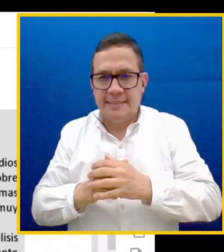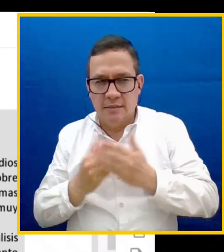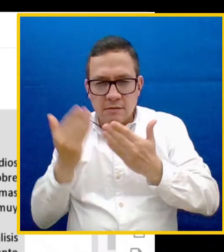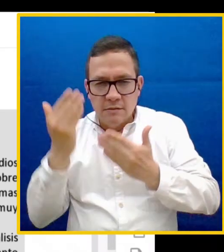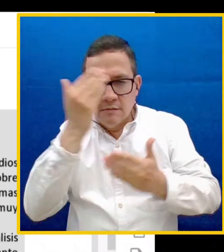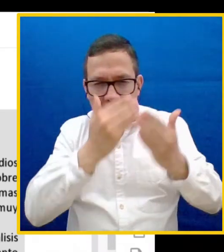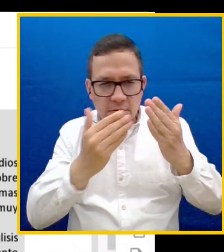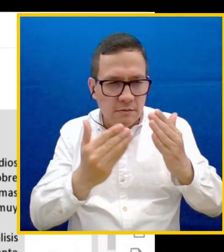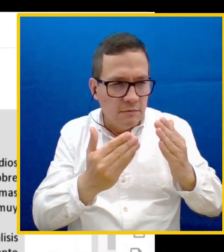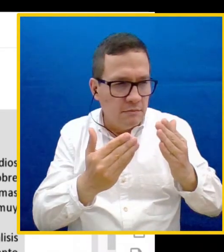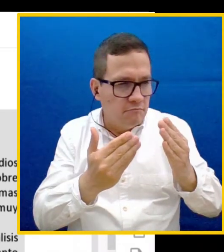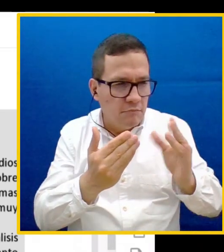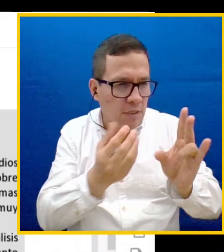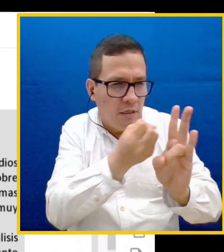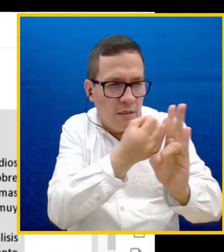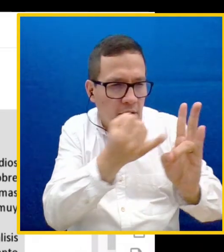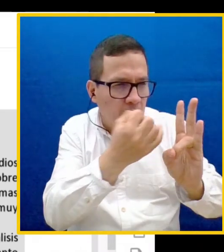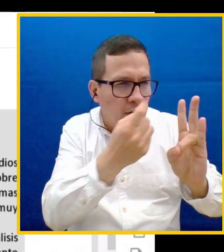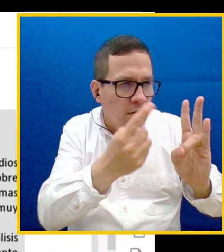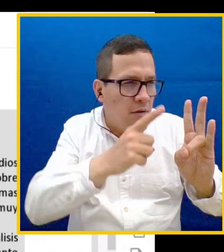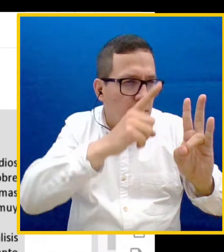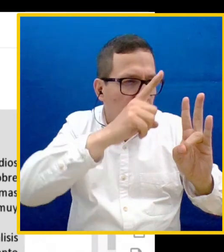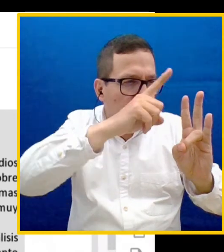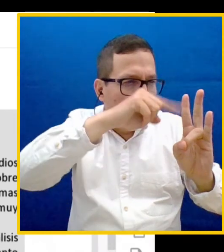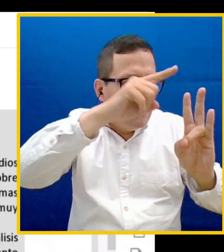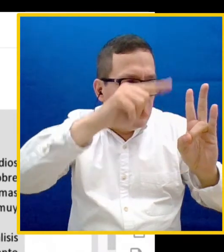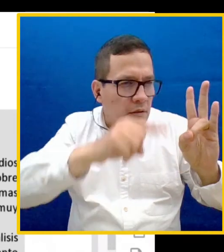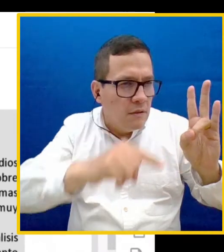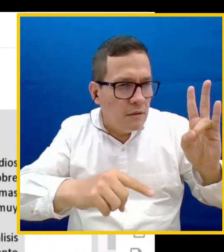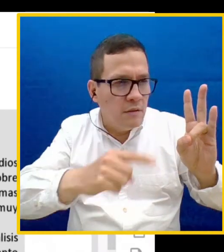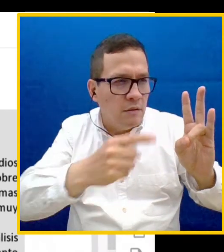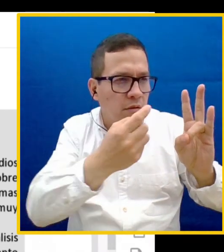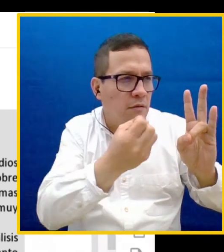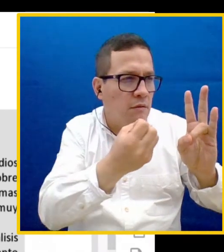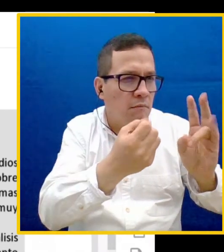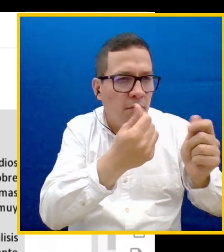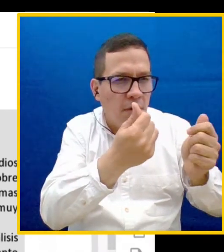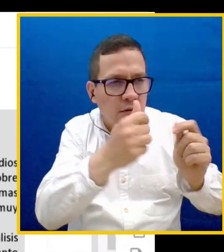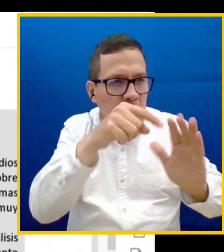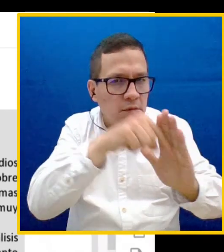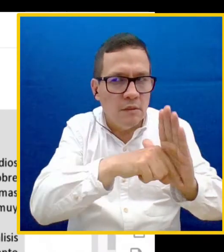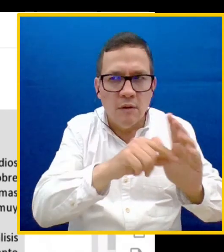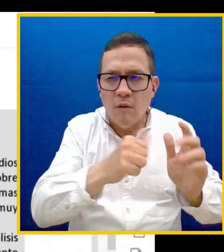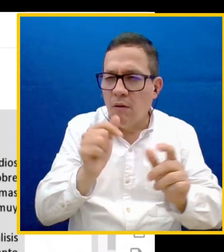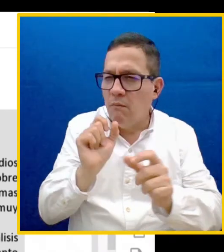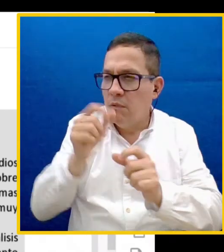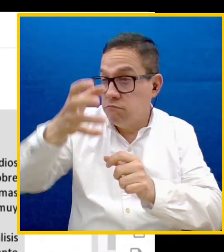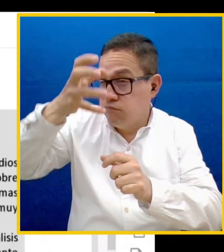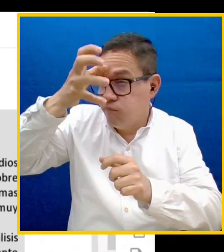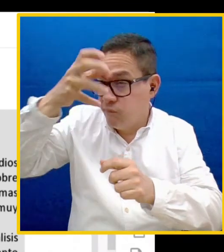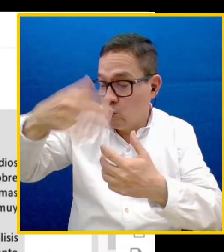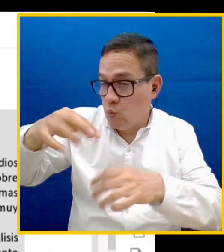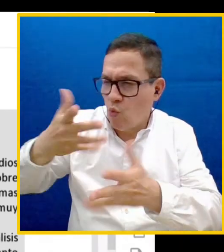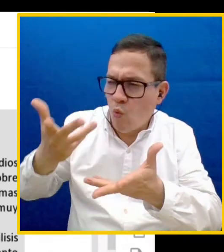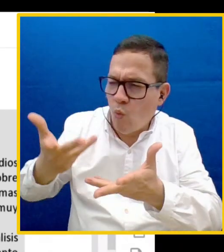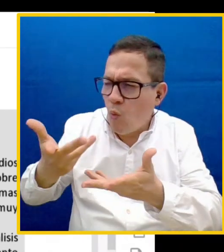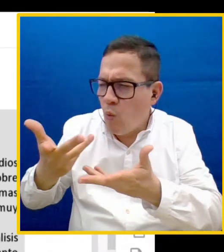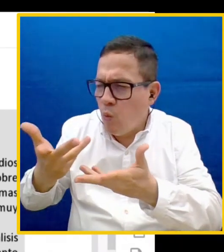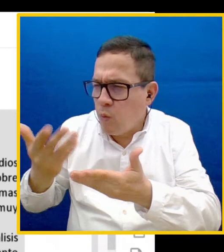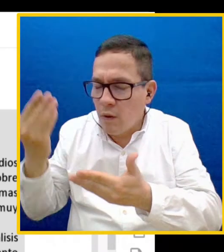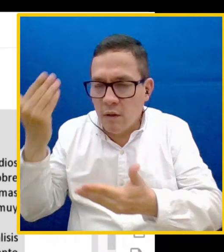análisis cuantitativos con sesiones en profundidad con expertos y llevaría a cabo un análisis histórico,